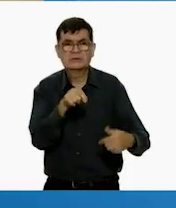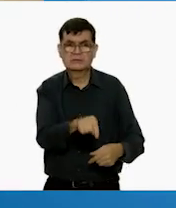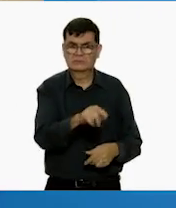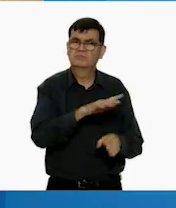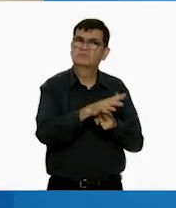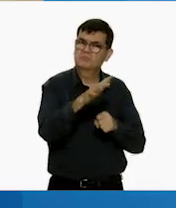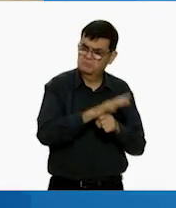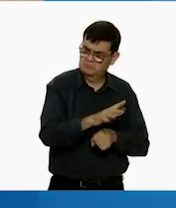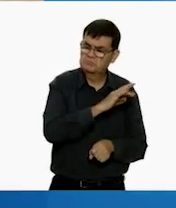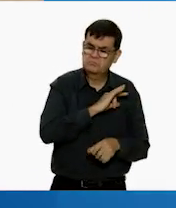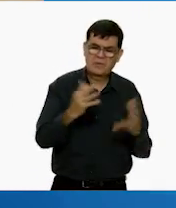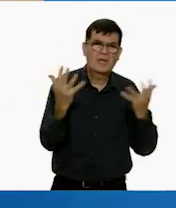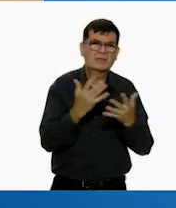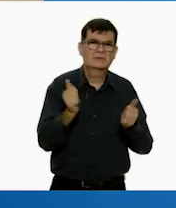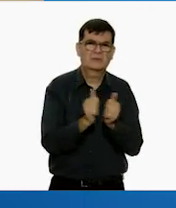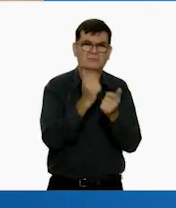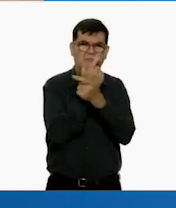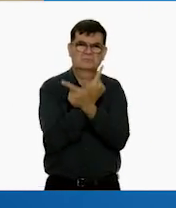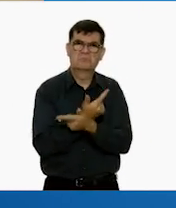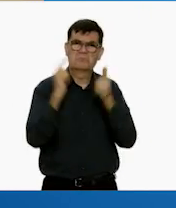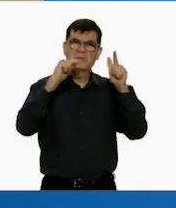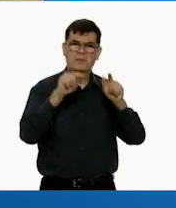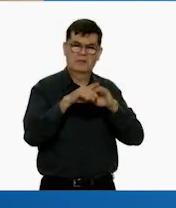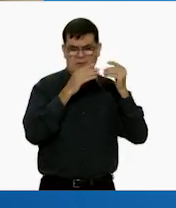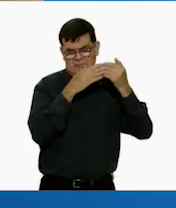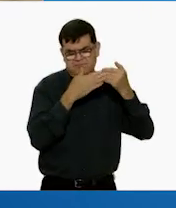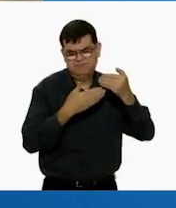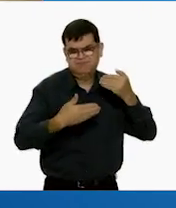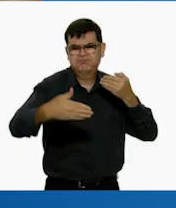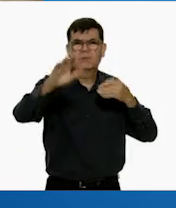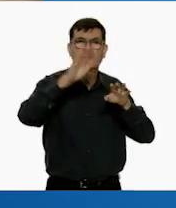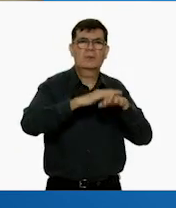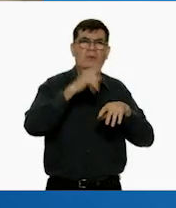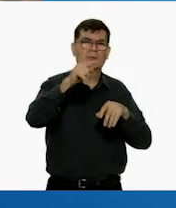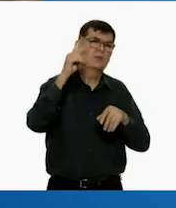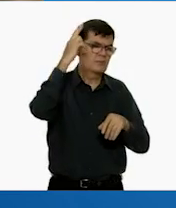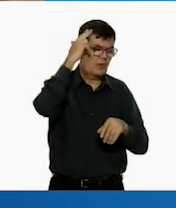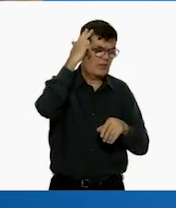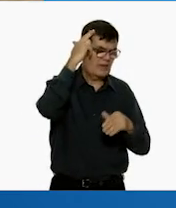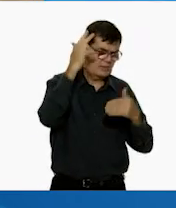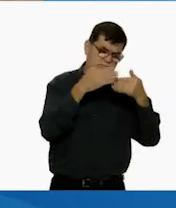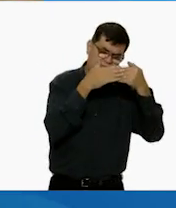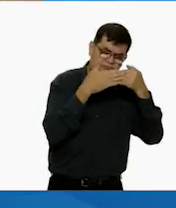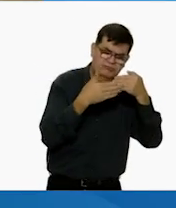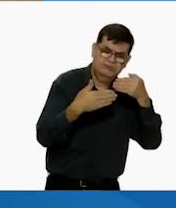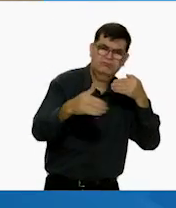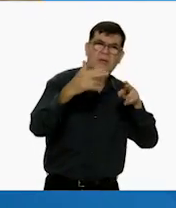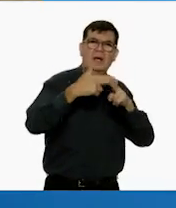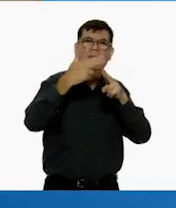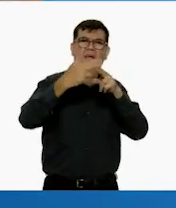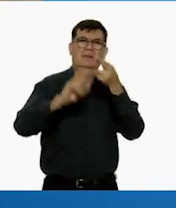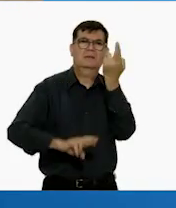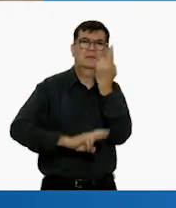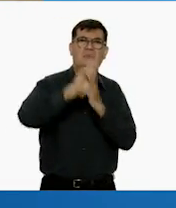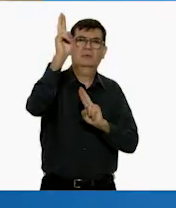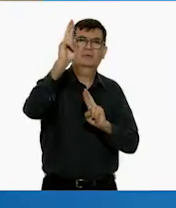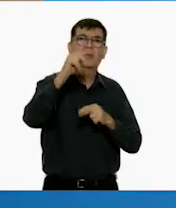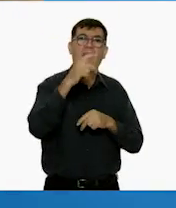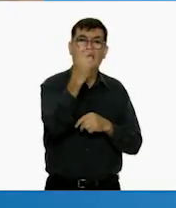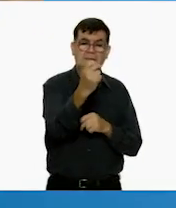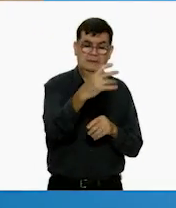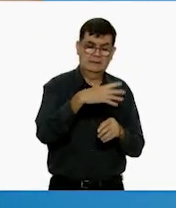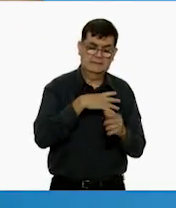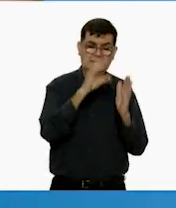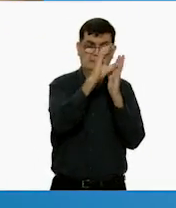es el liberalismo que va a permanecer a lo largo de todo el porfiriato y que nos va a llevar a la revolución. Entonces,